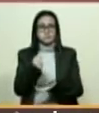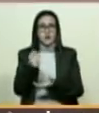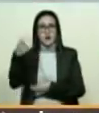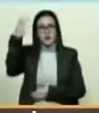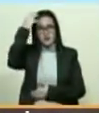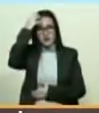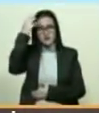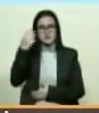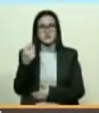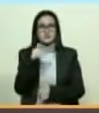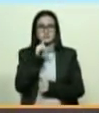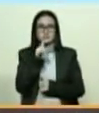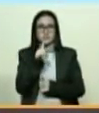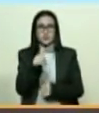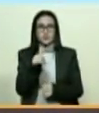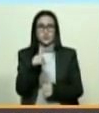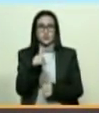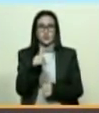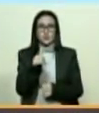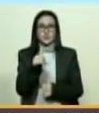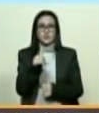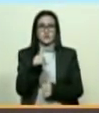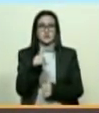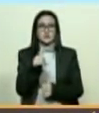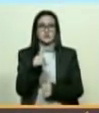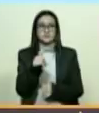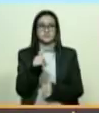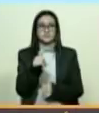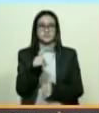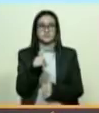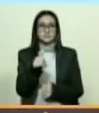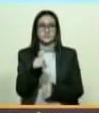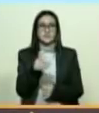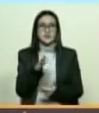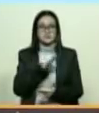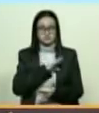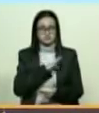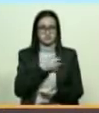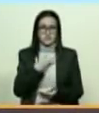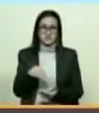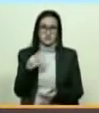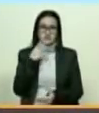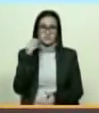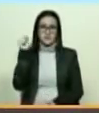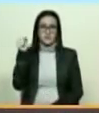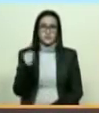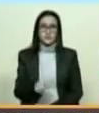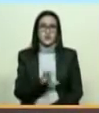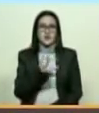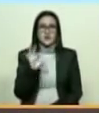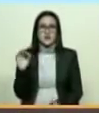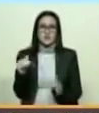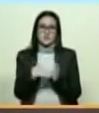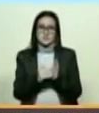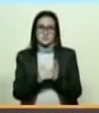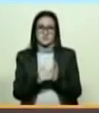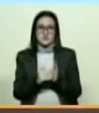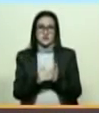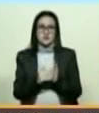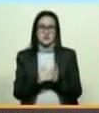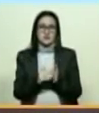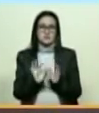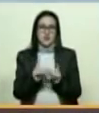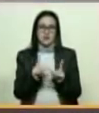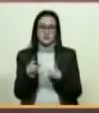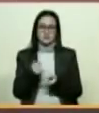Reyes anunciado y instrumentado por el presidente Nicolás Maduro. Son 500.000 bolívares que fueron